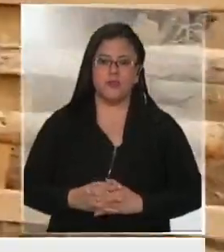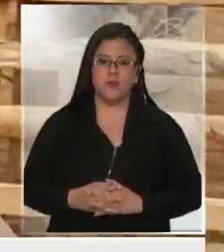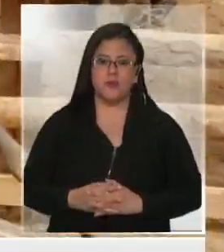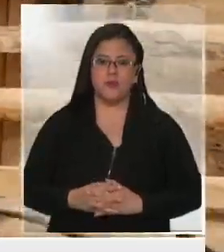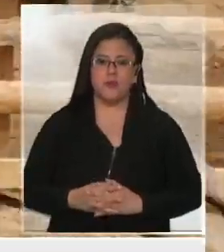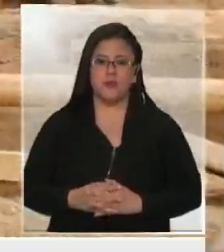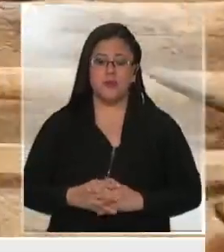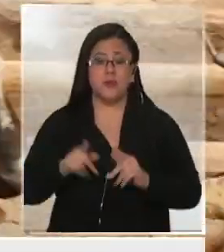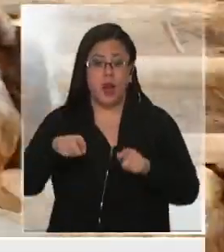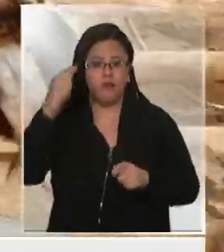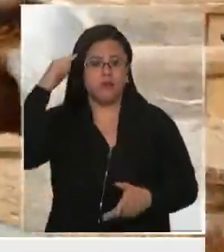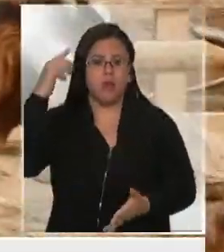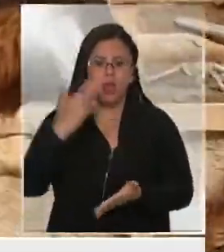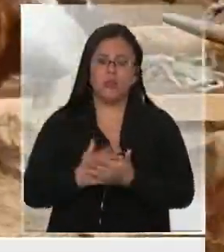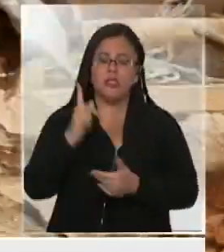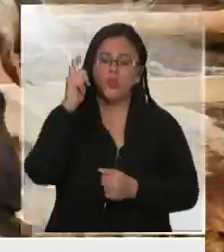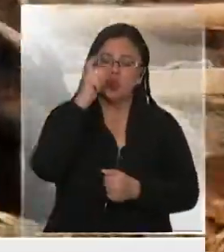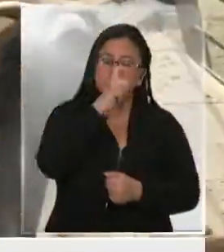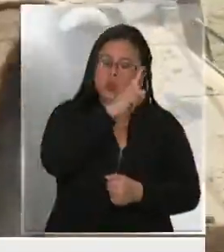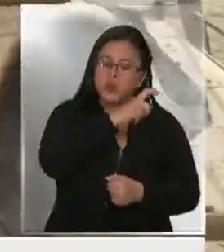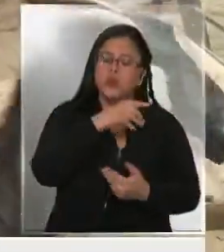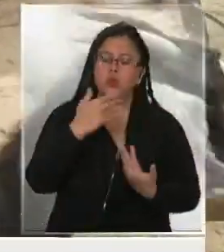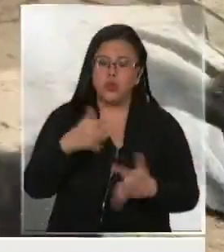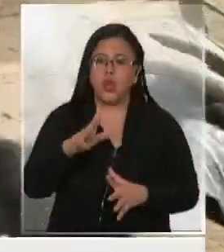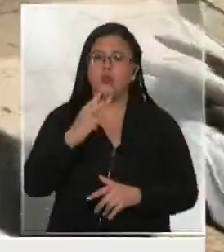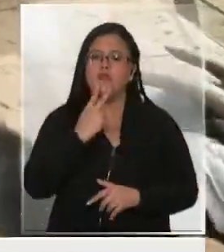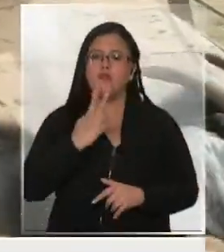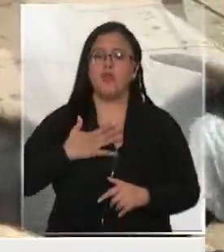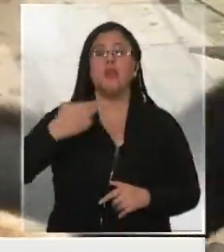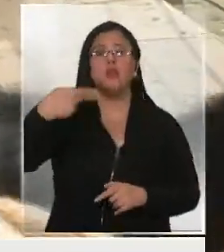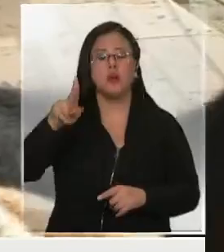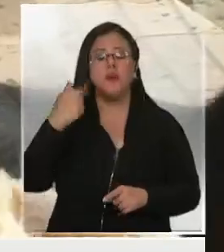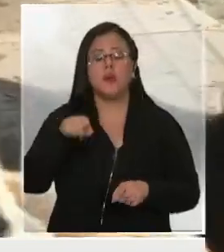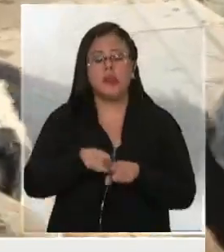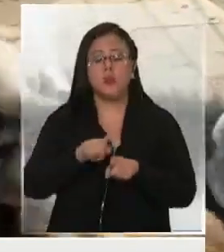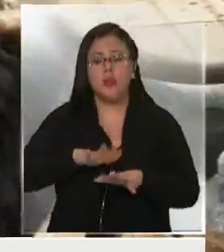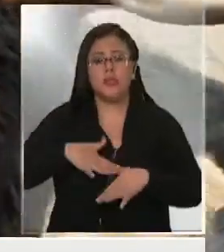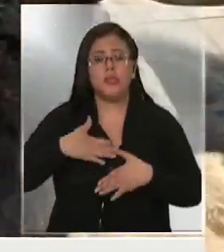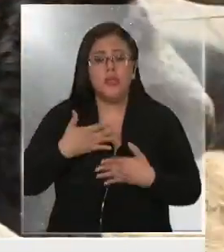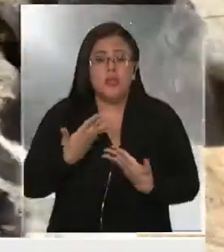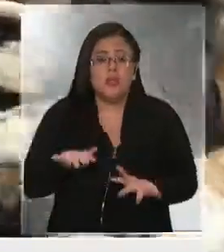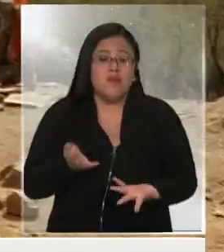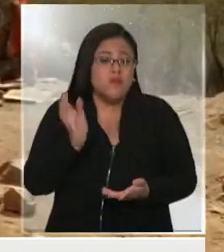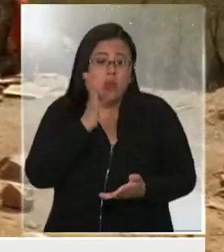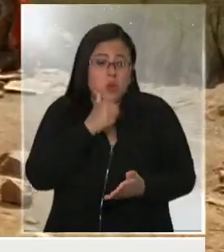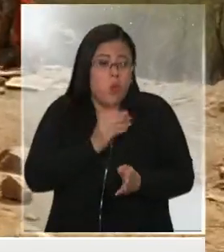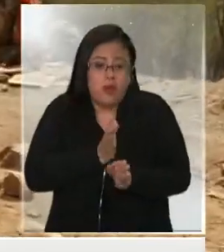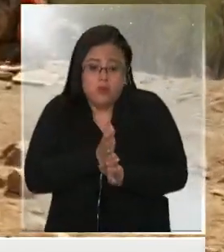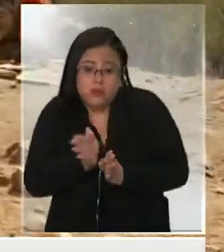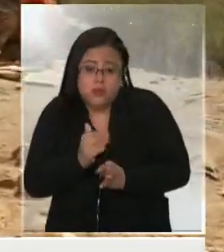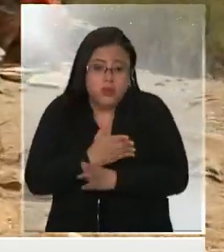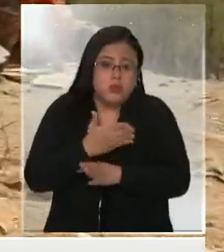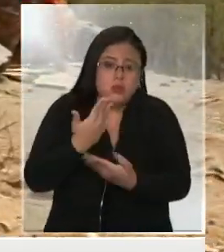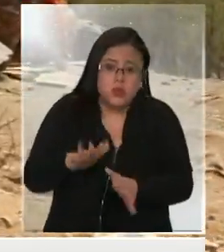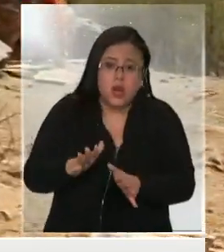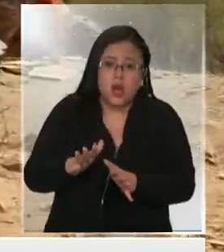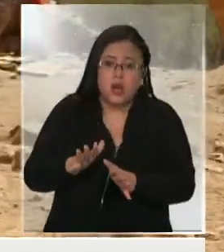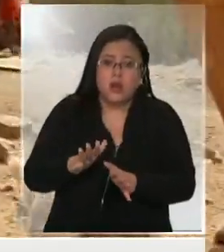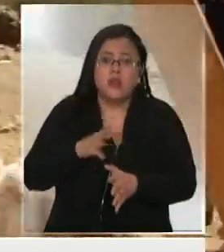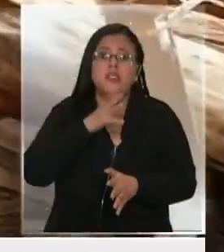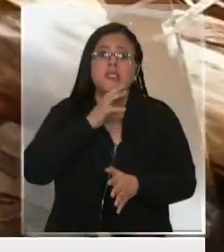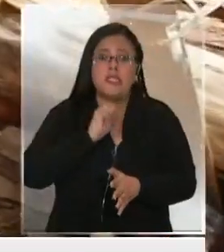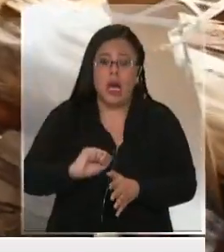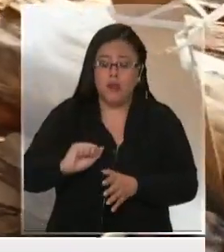Fue quizás la decisión más difícil que ha tomado en su vida, pero él siente que realmente no tuvo alternativa. Subió a sus cabras arriba